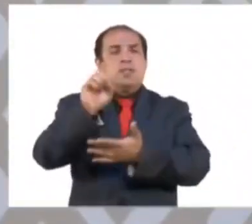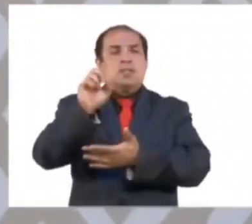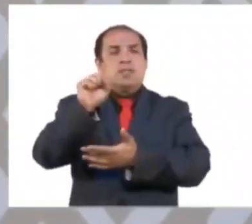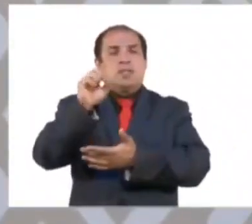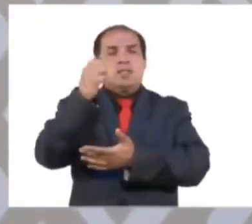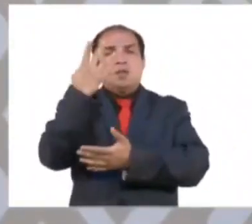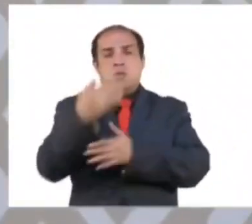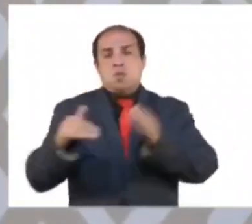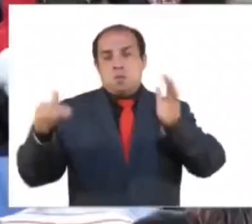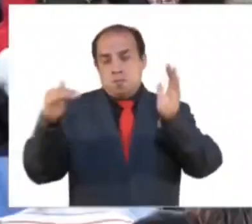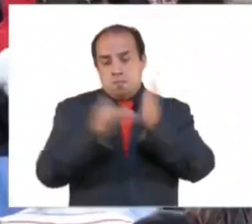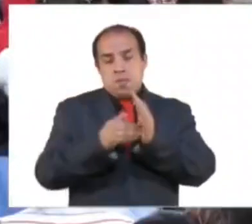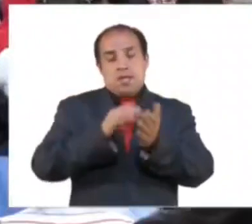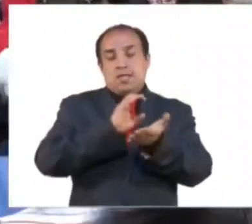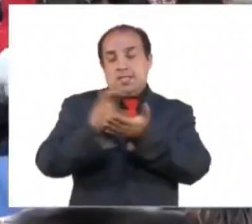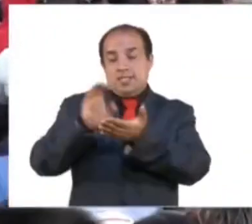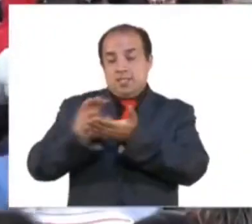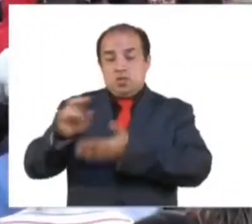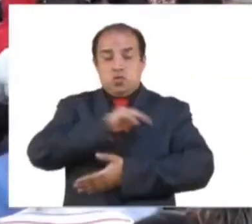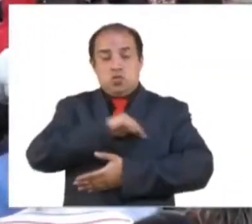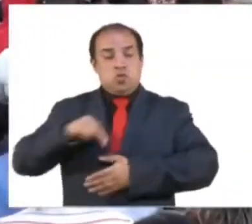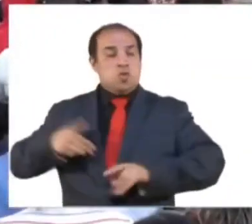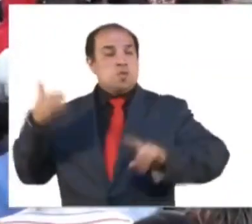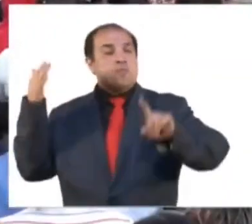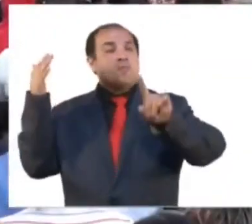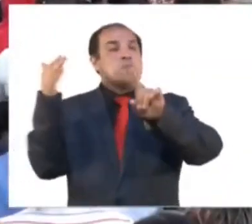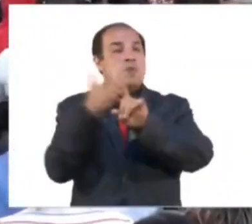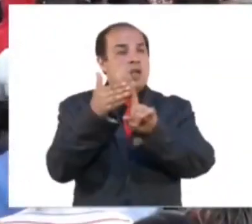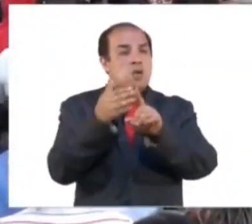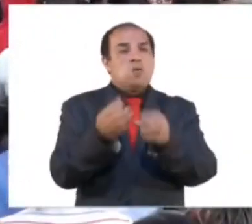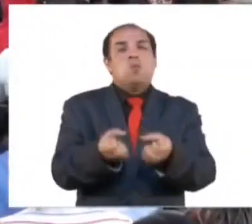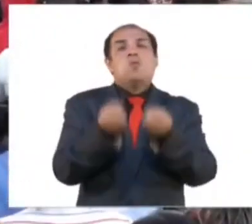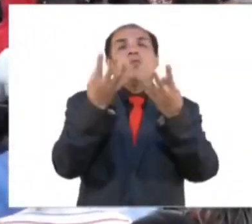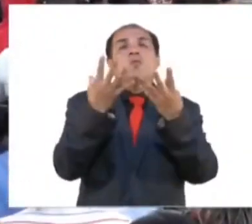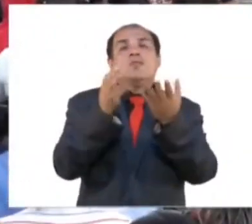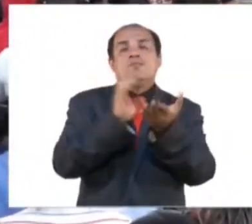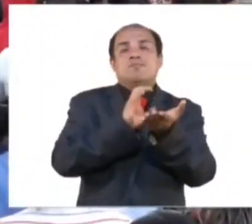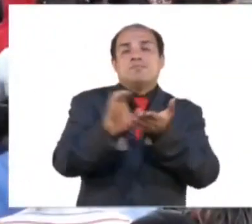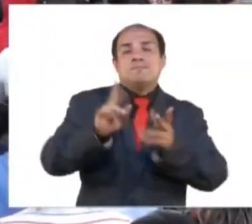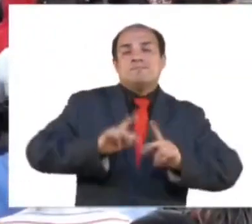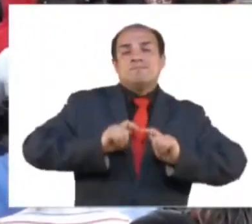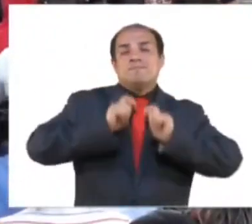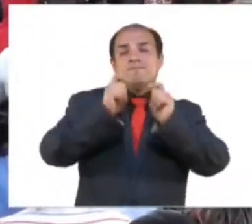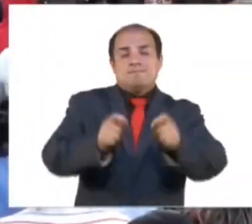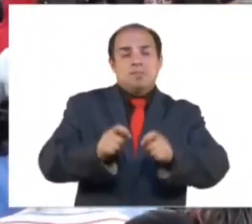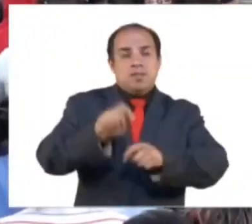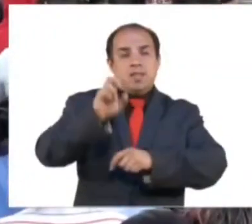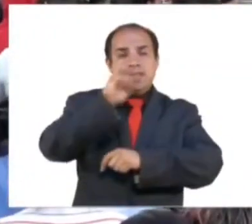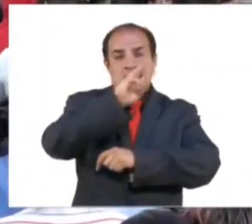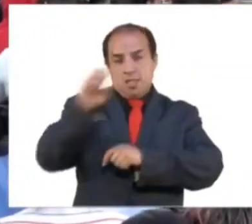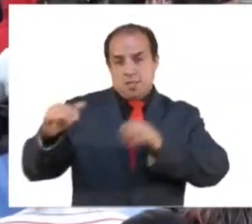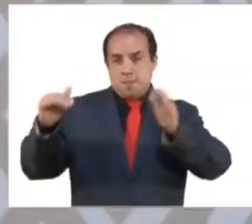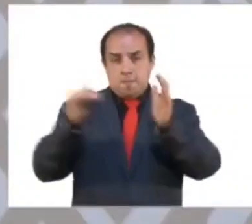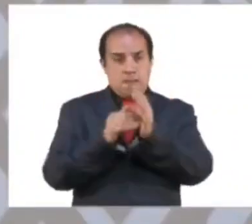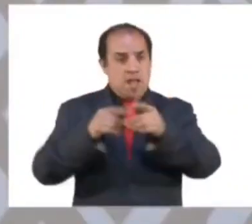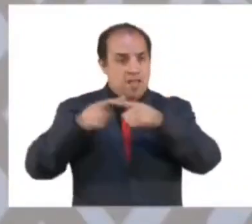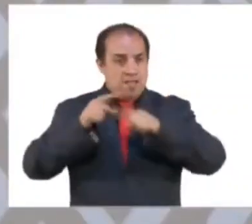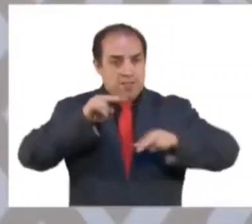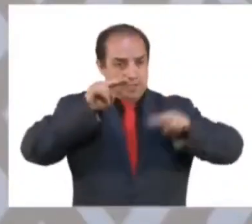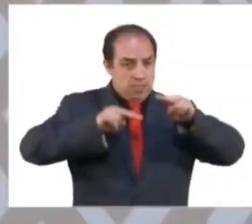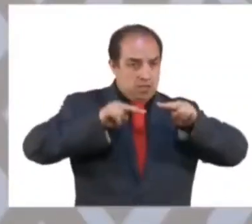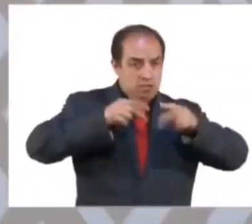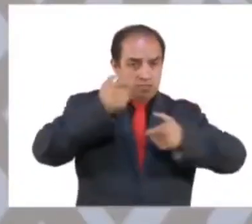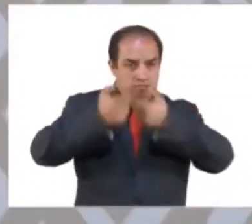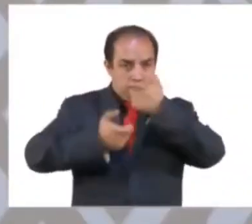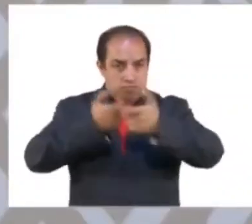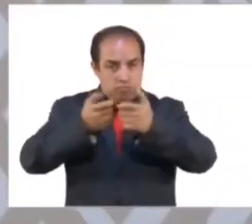64,000 créditos. Nosotros vamos por los 300,000, ¿verdad? De diferentes montos. Y la diferencia